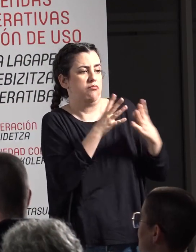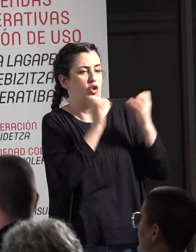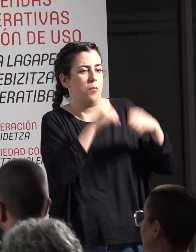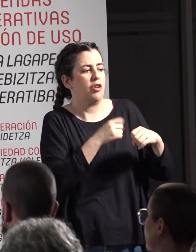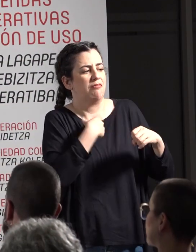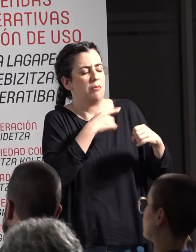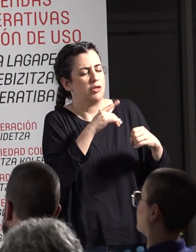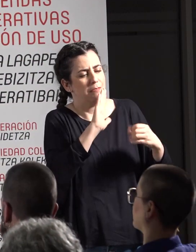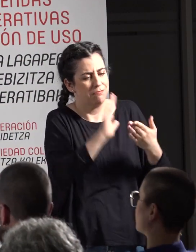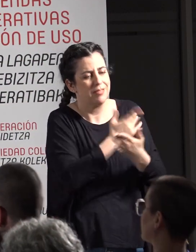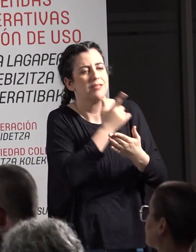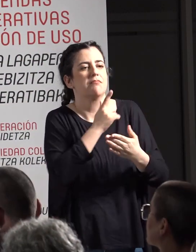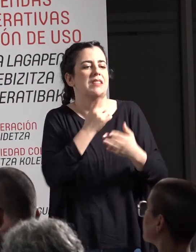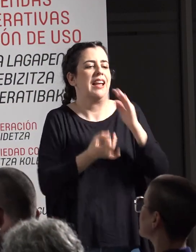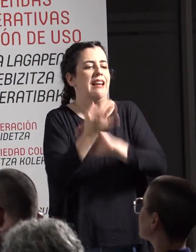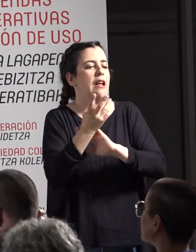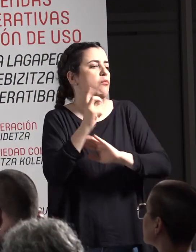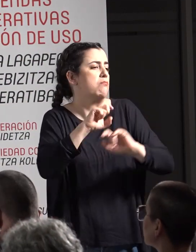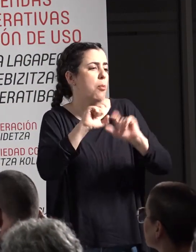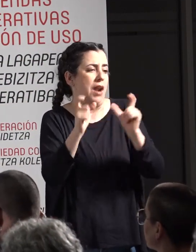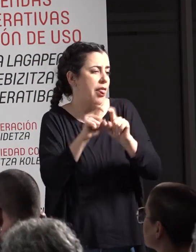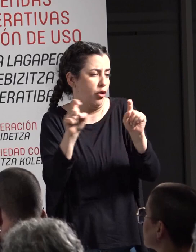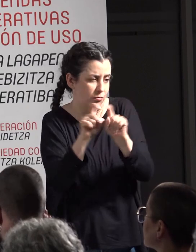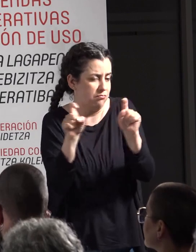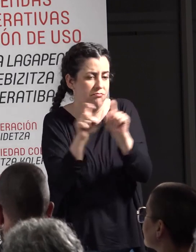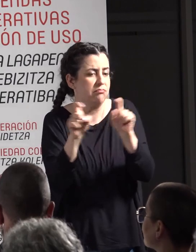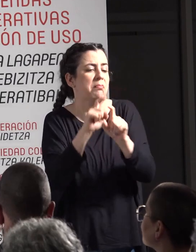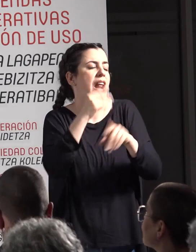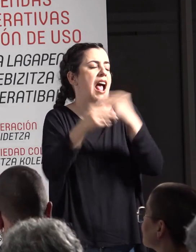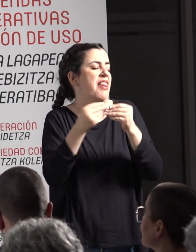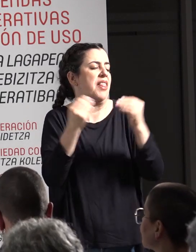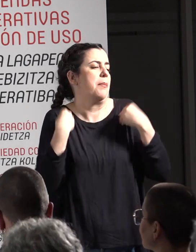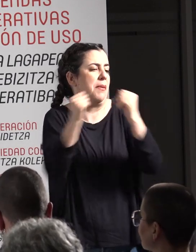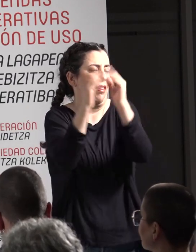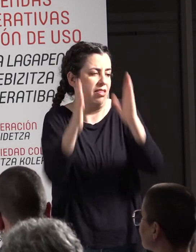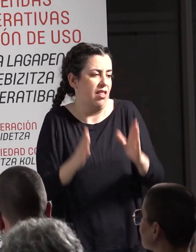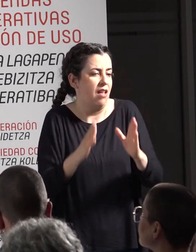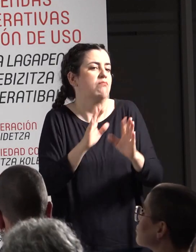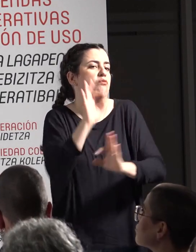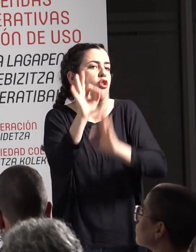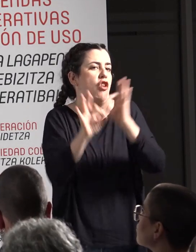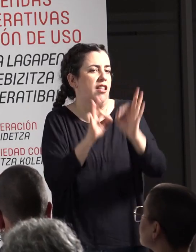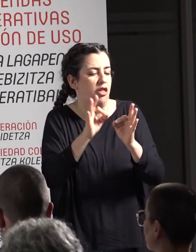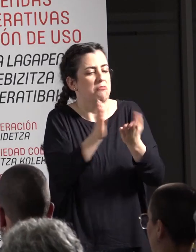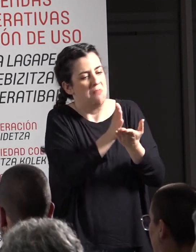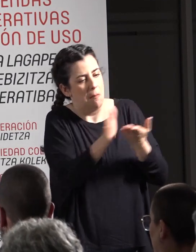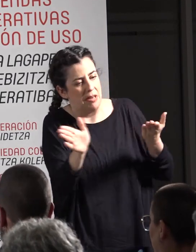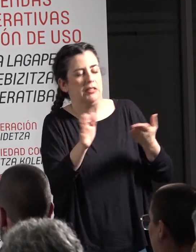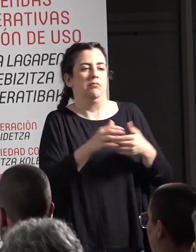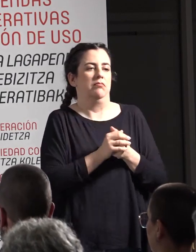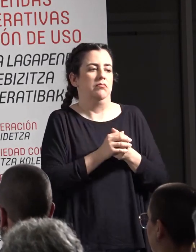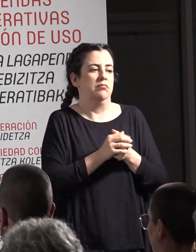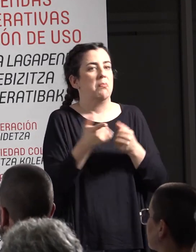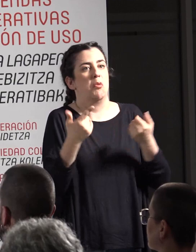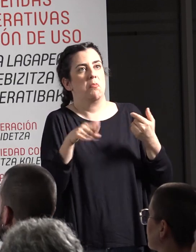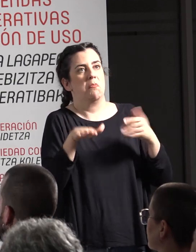un operador para hacer alquiler y para hacer covivienda a partir, bueno, pues digamos, una organización, digamos,